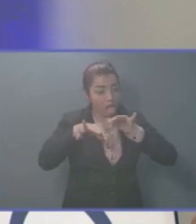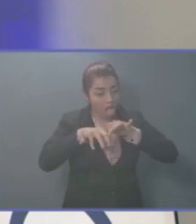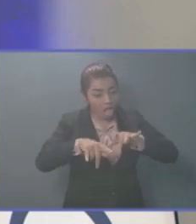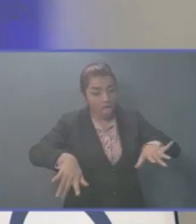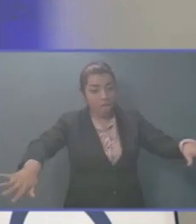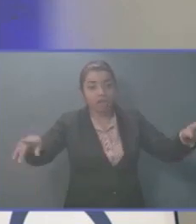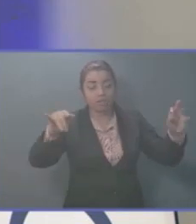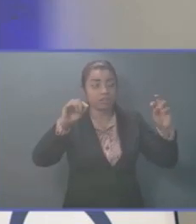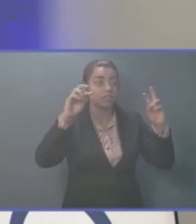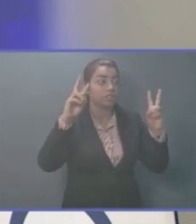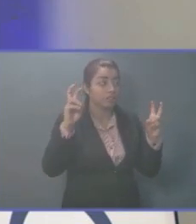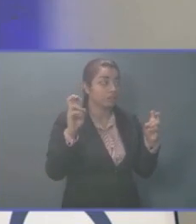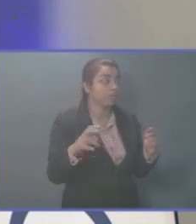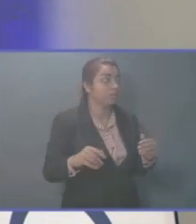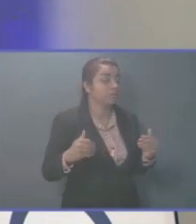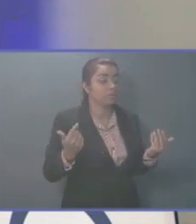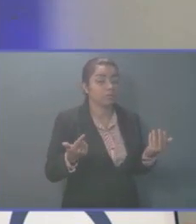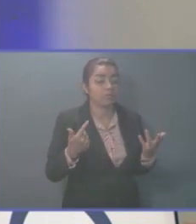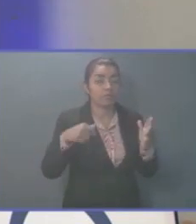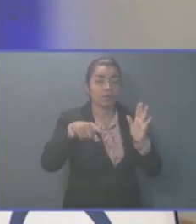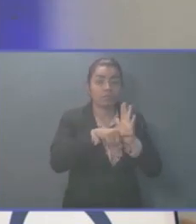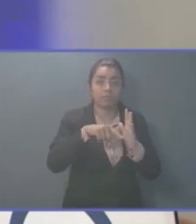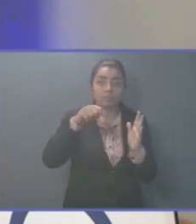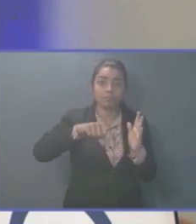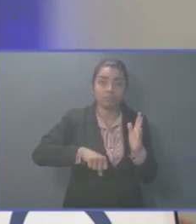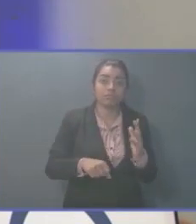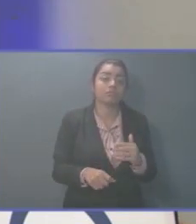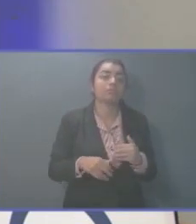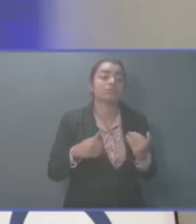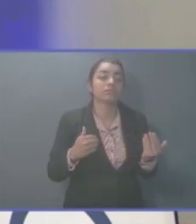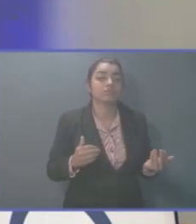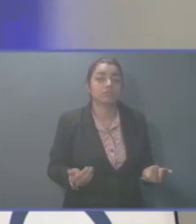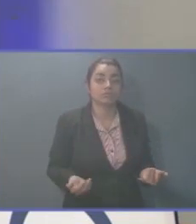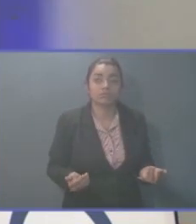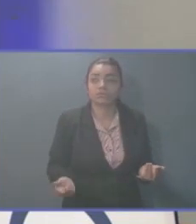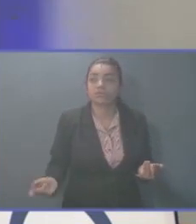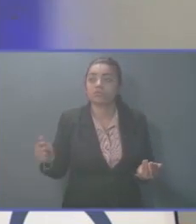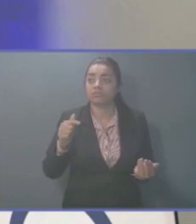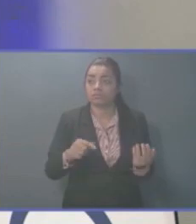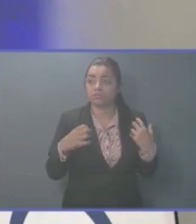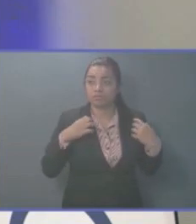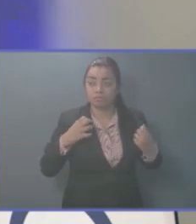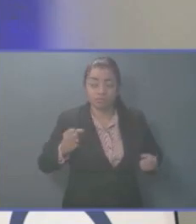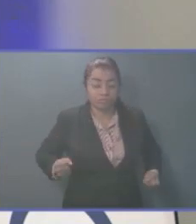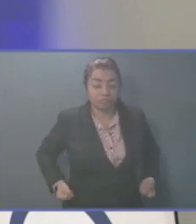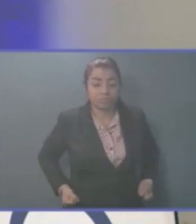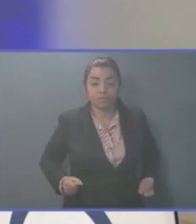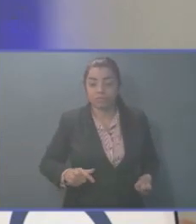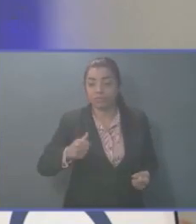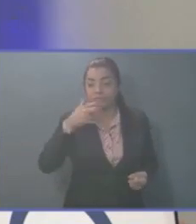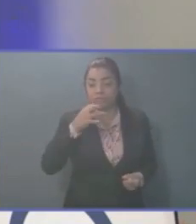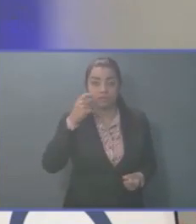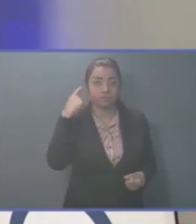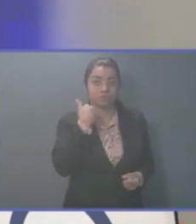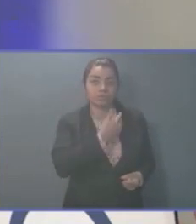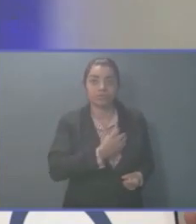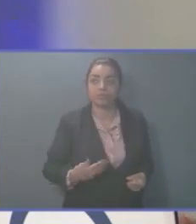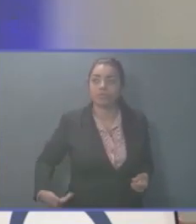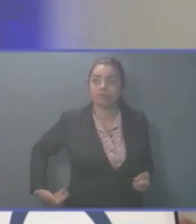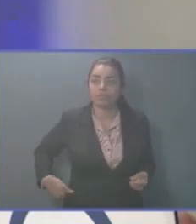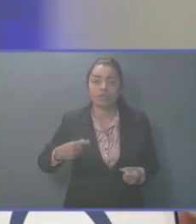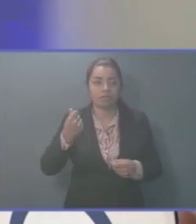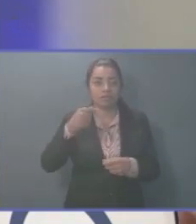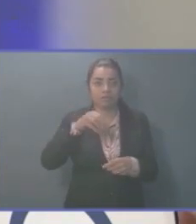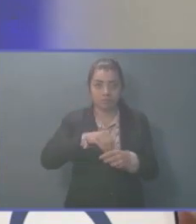alrededor de este tema, de manera malintencionada, porque ya lo decía, si el Ejecutivo realmente y el presidente necesitaran